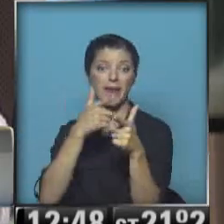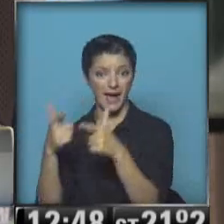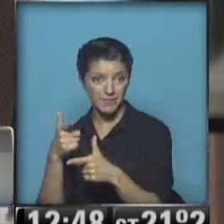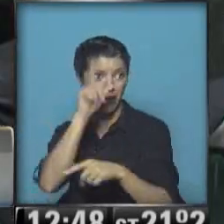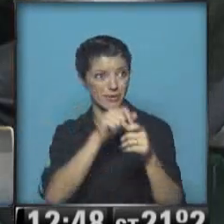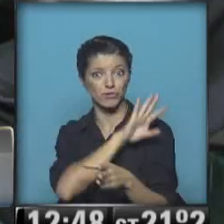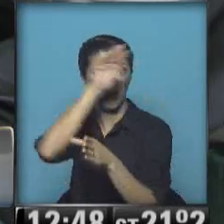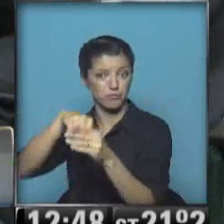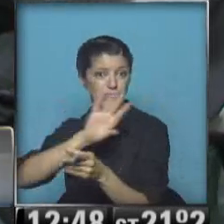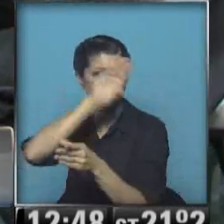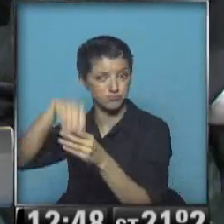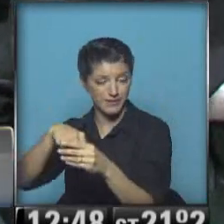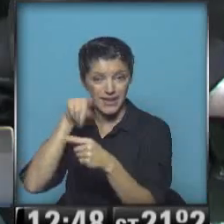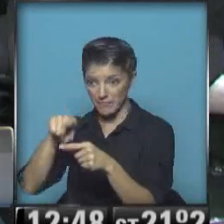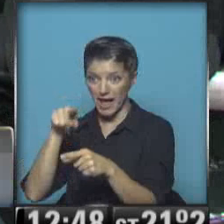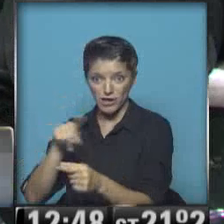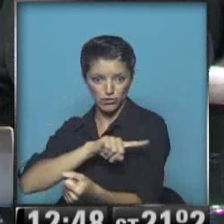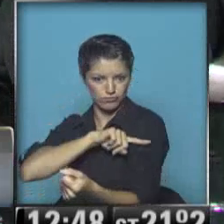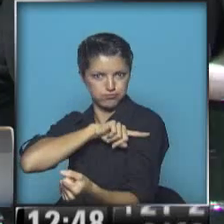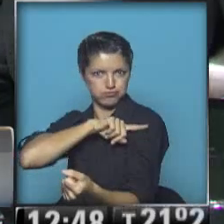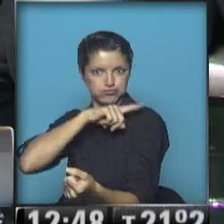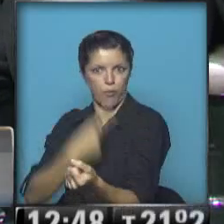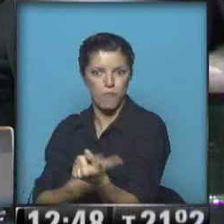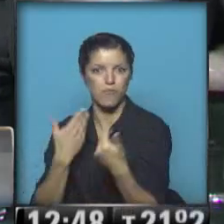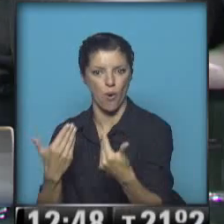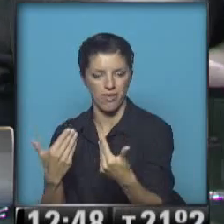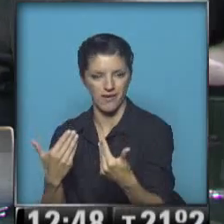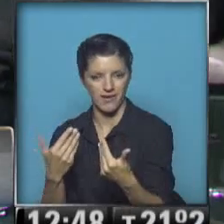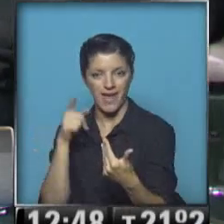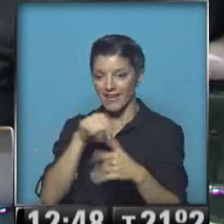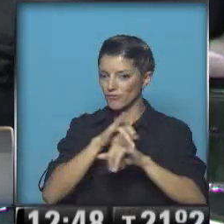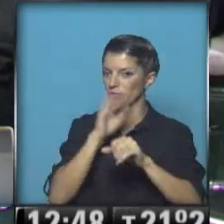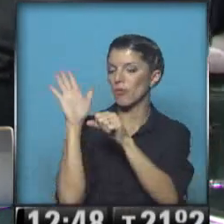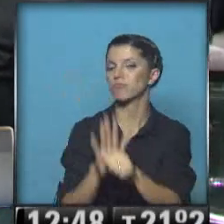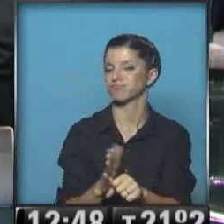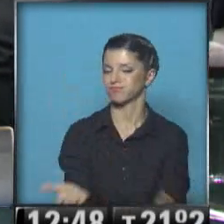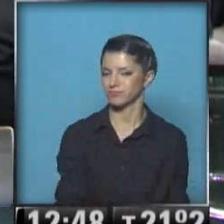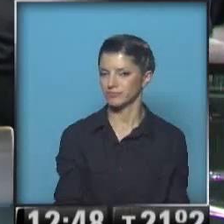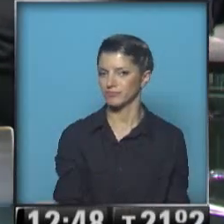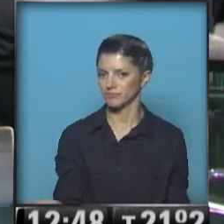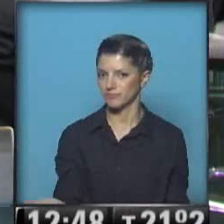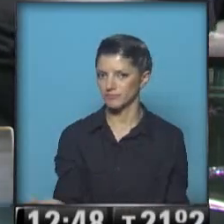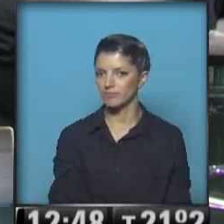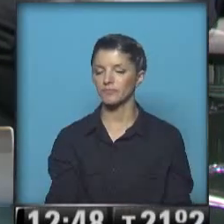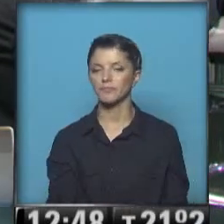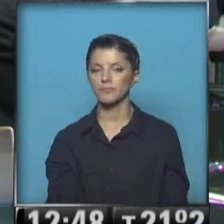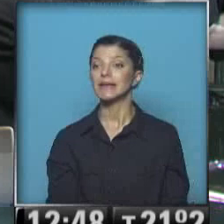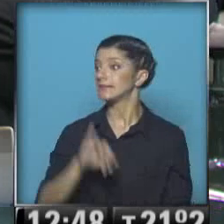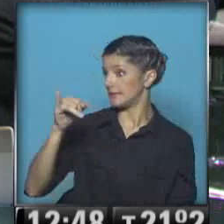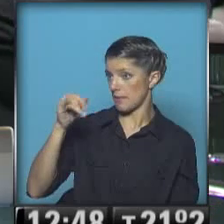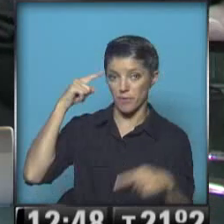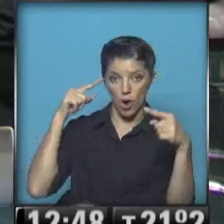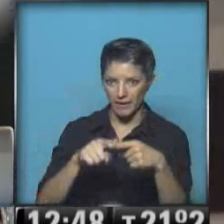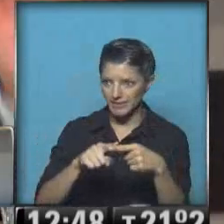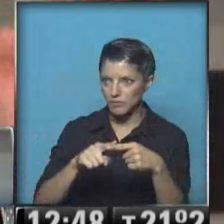y estaban inflando este este este este grupo no como este grupo era funcional a ellos mismos digamos porque el objetivo en el